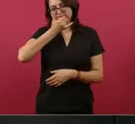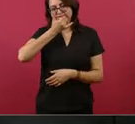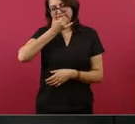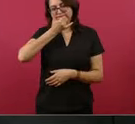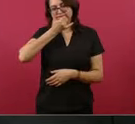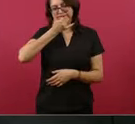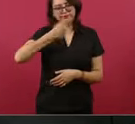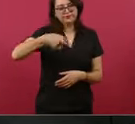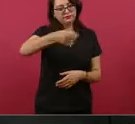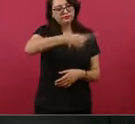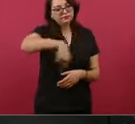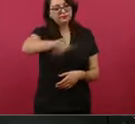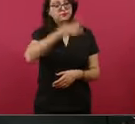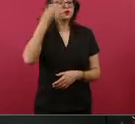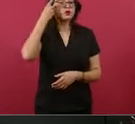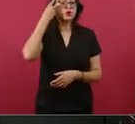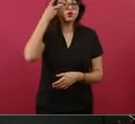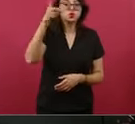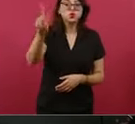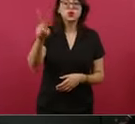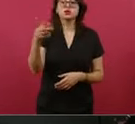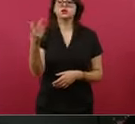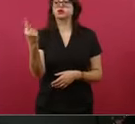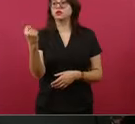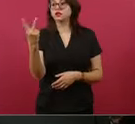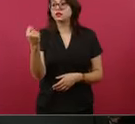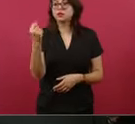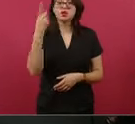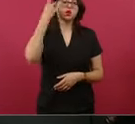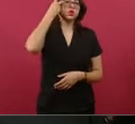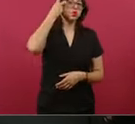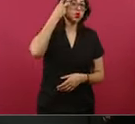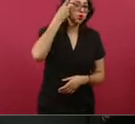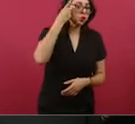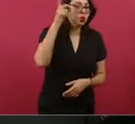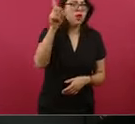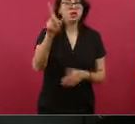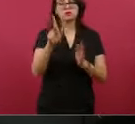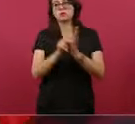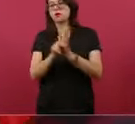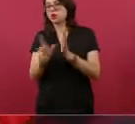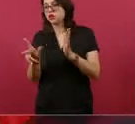información o manipulación en México,